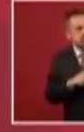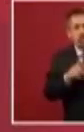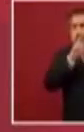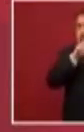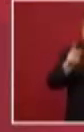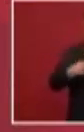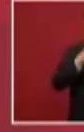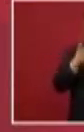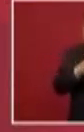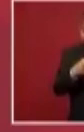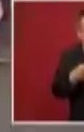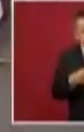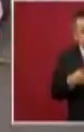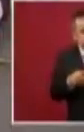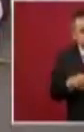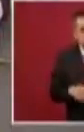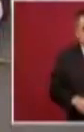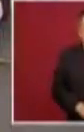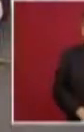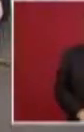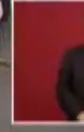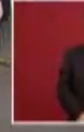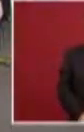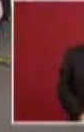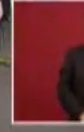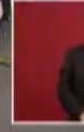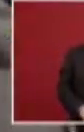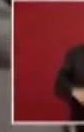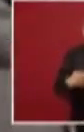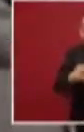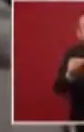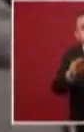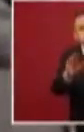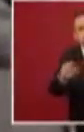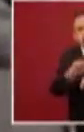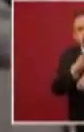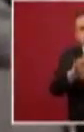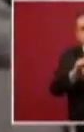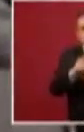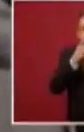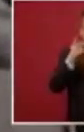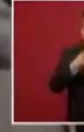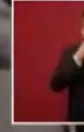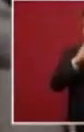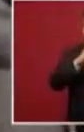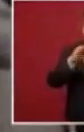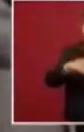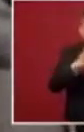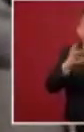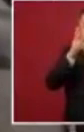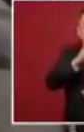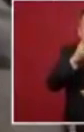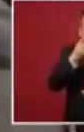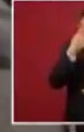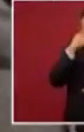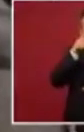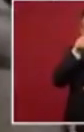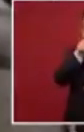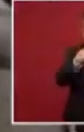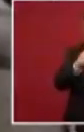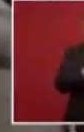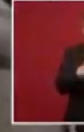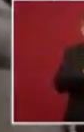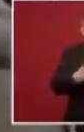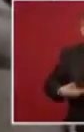inquietud sobre él. Bien, aquí, bueno, nada más una precisión, no que se esté diciendo que a todos se les haga. La pregunta era con el